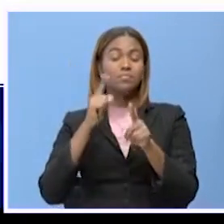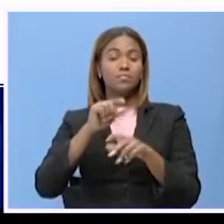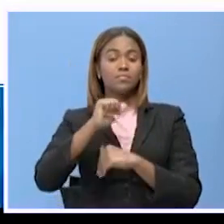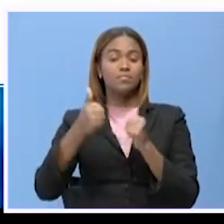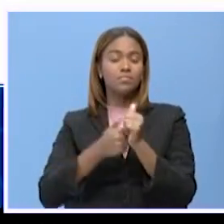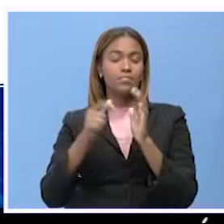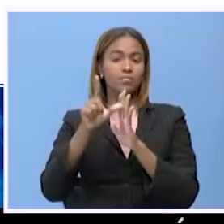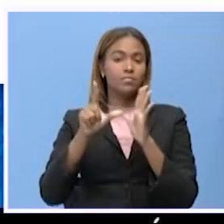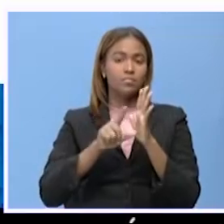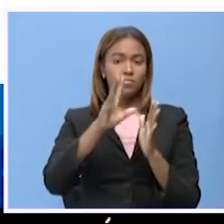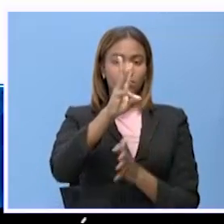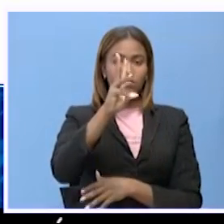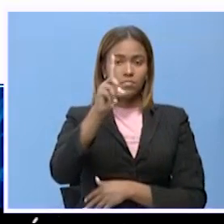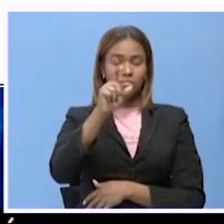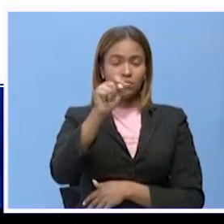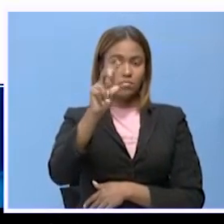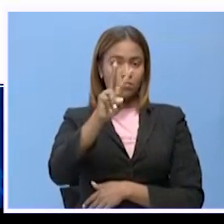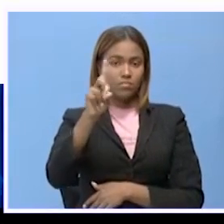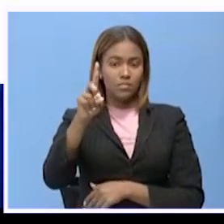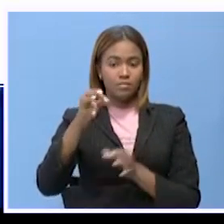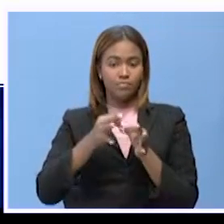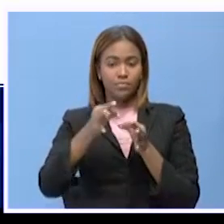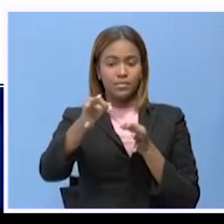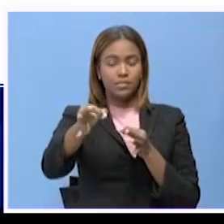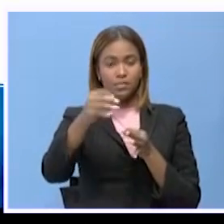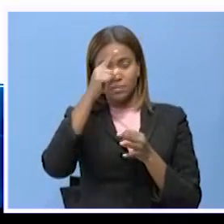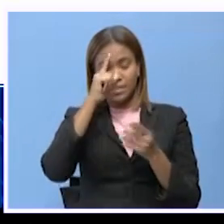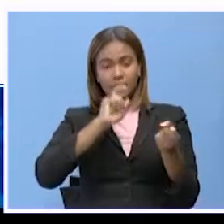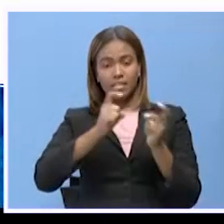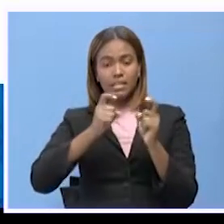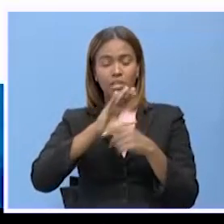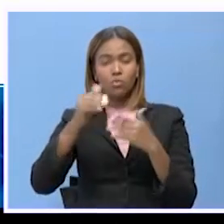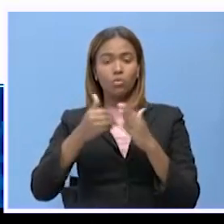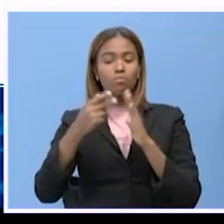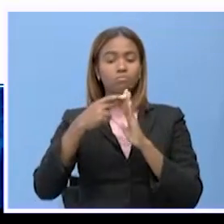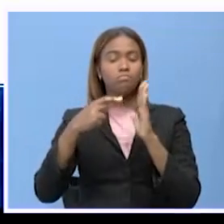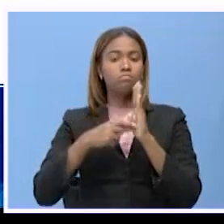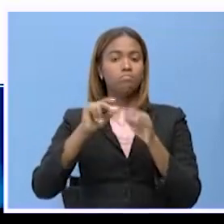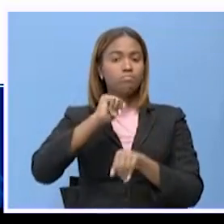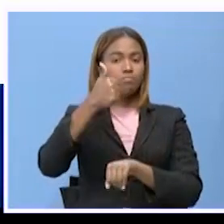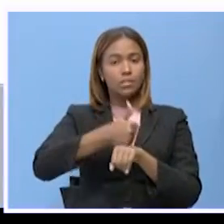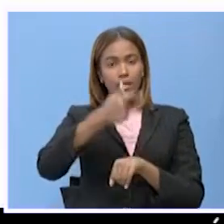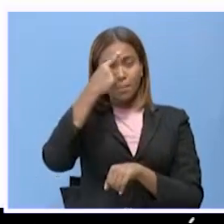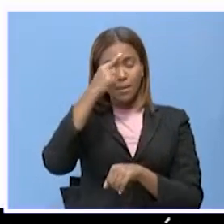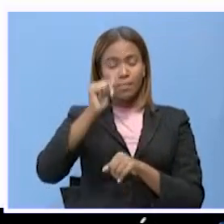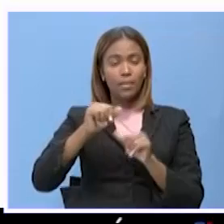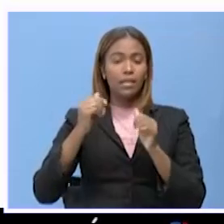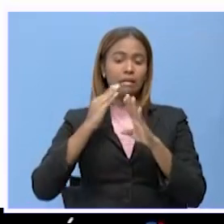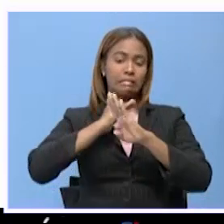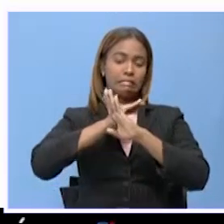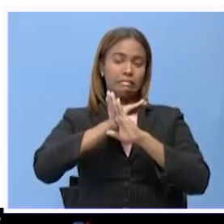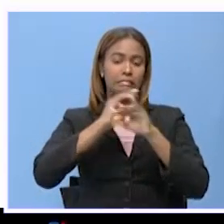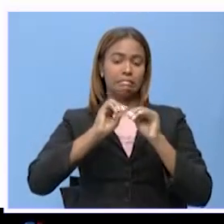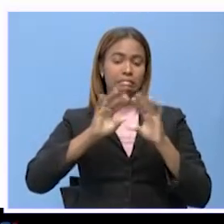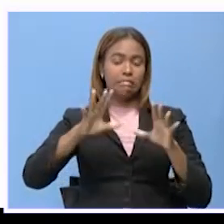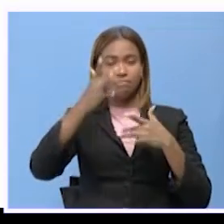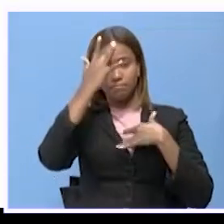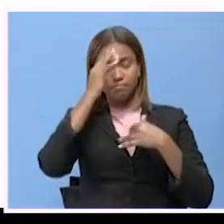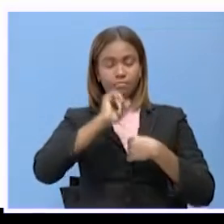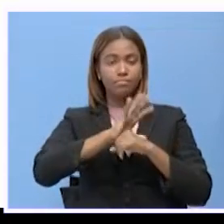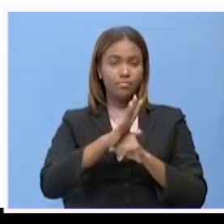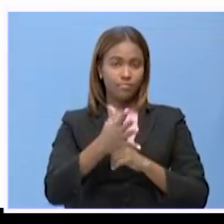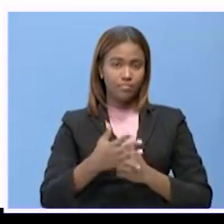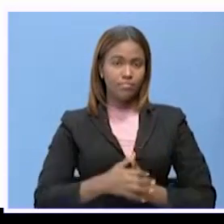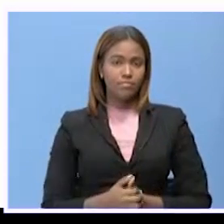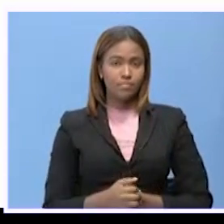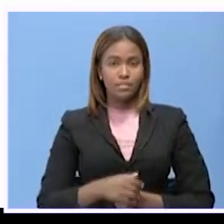mediante el decreto 6121 la extensión sin variación de todas las medidas establecidas para contrarrestar los efectos del